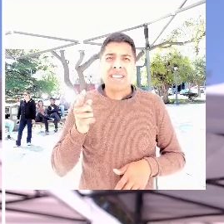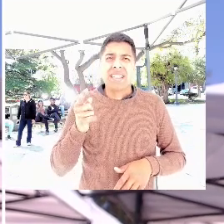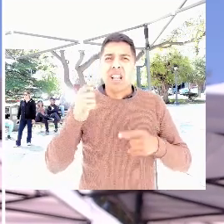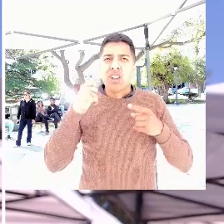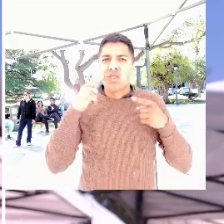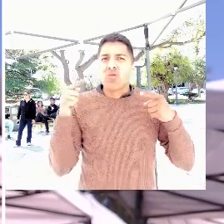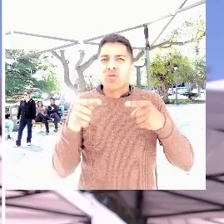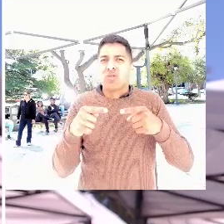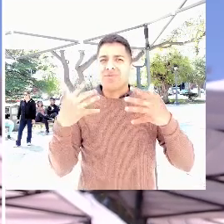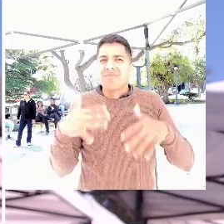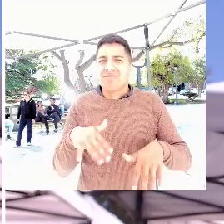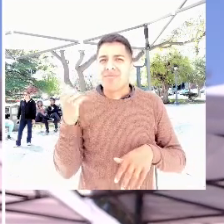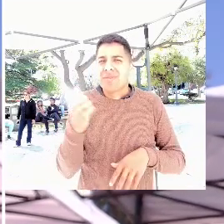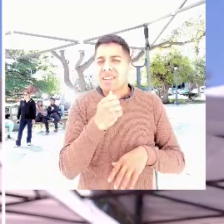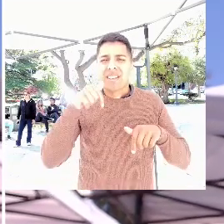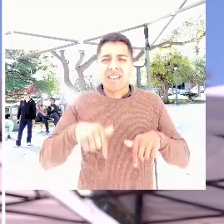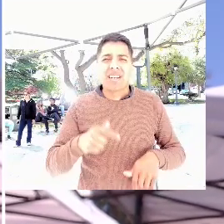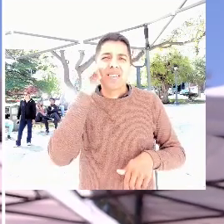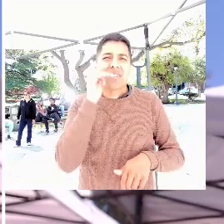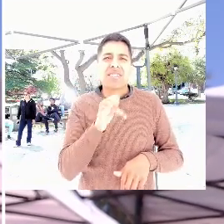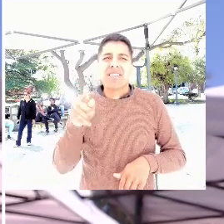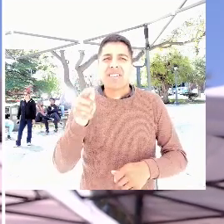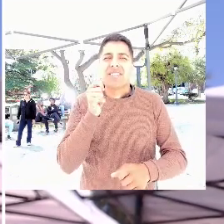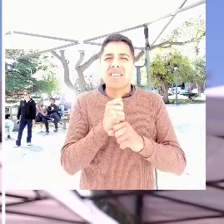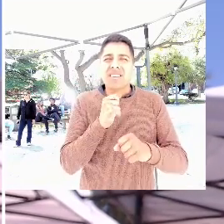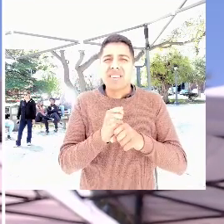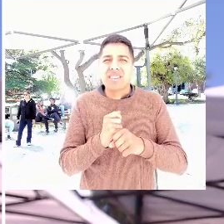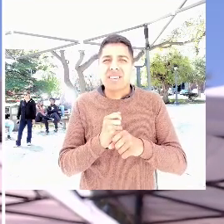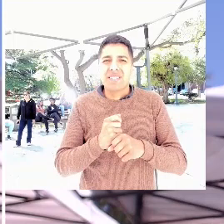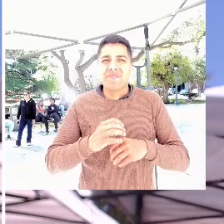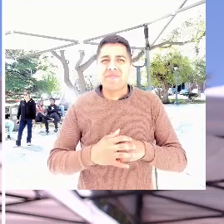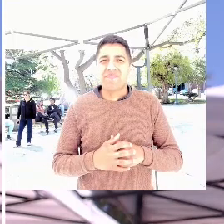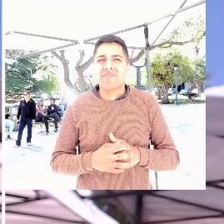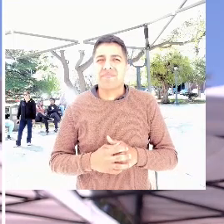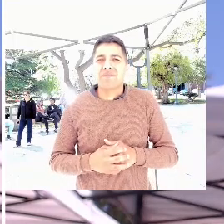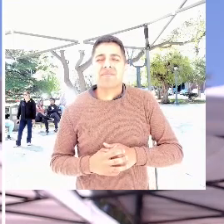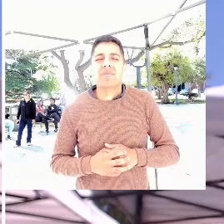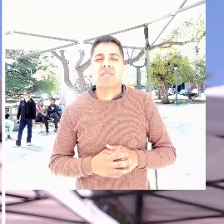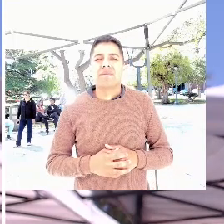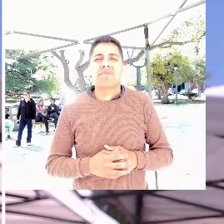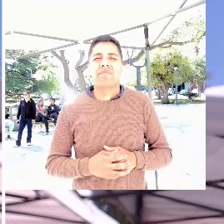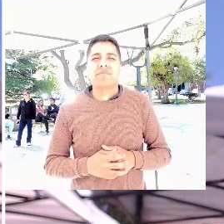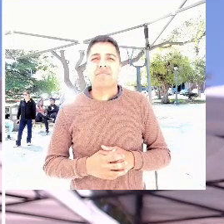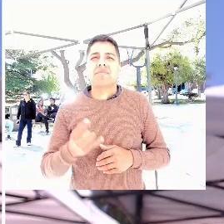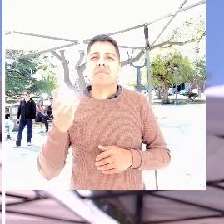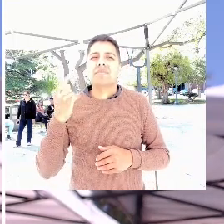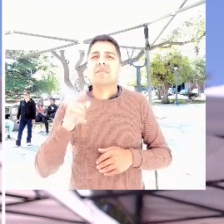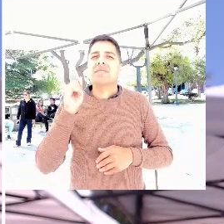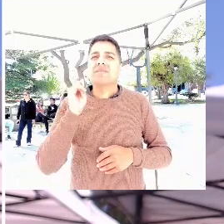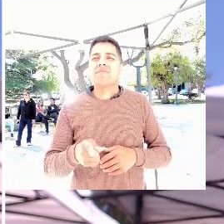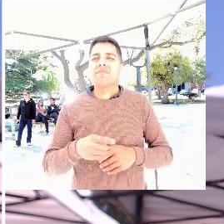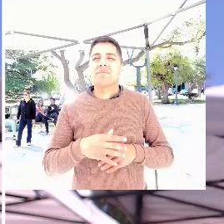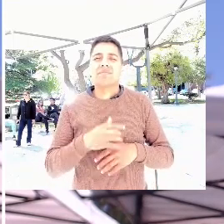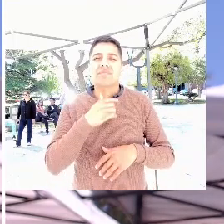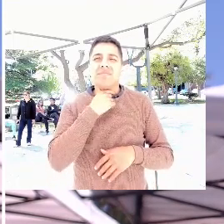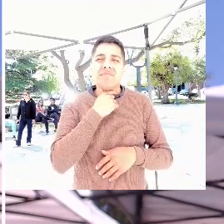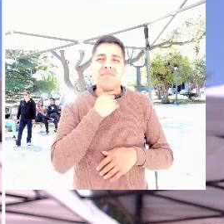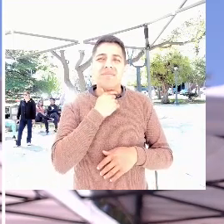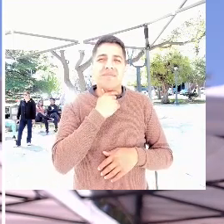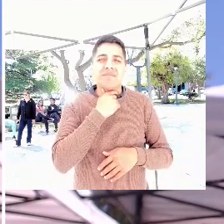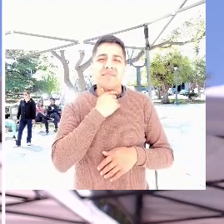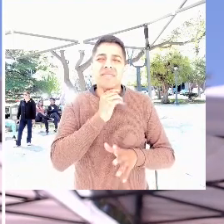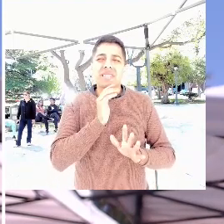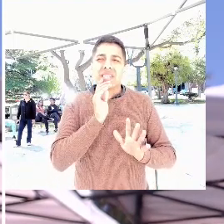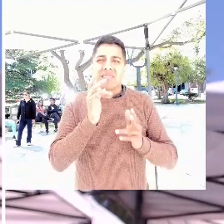de la historia de Godoy Cruz y su trabajo ha sido emblemático aquí en el territorio. Pero además quería también un poco